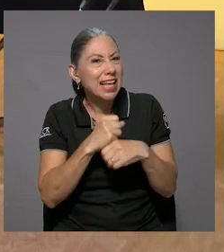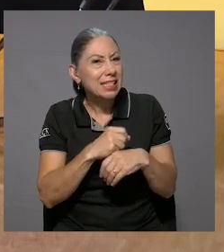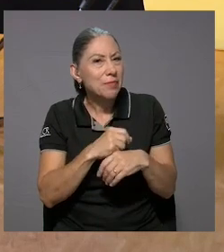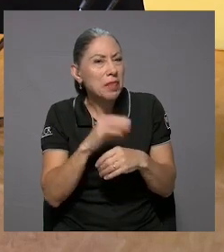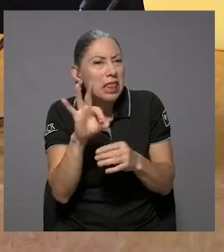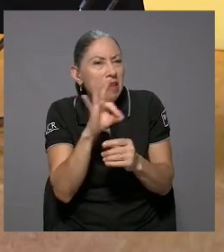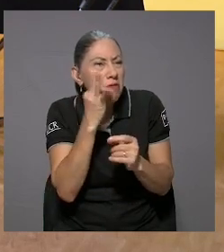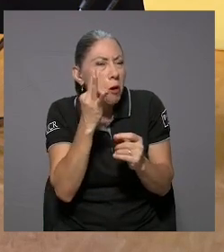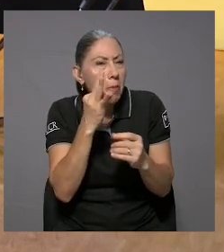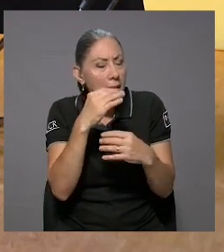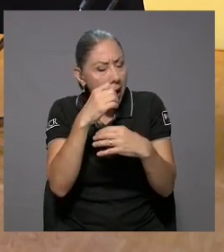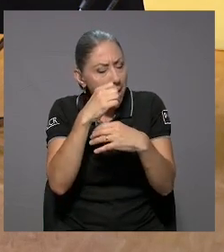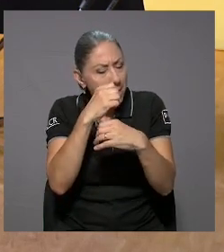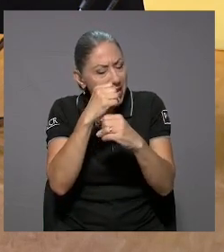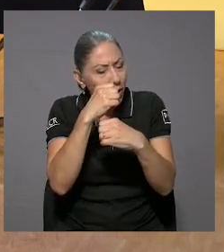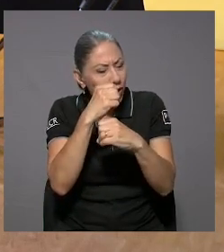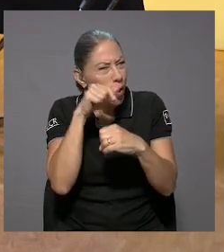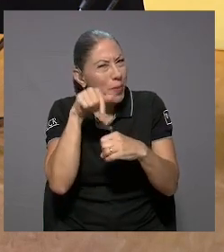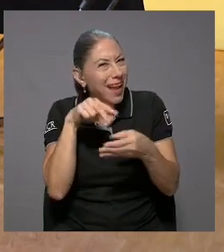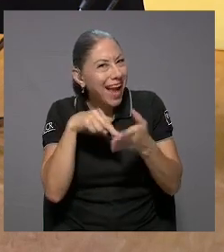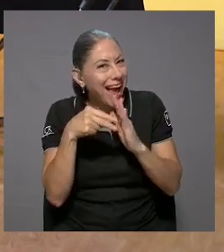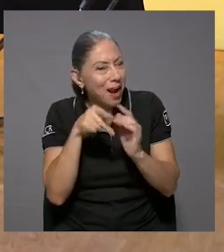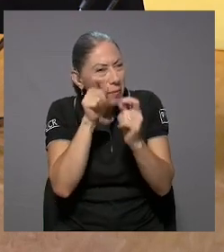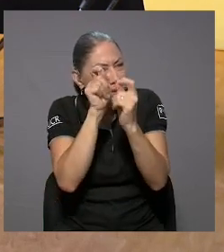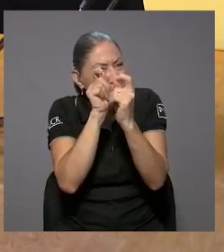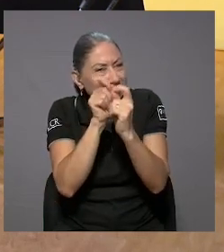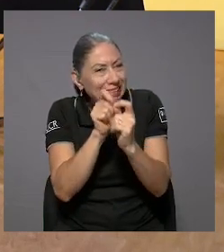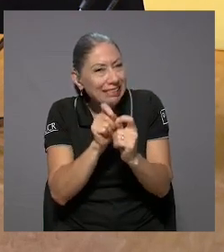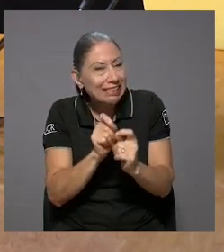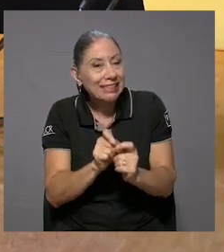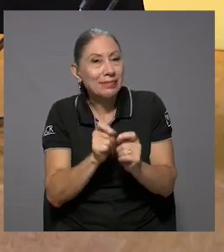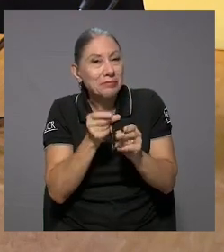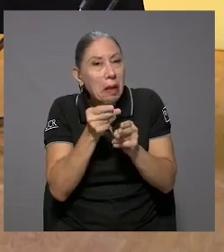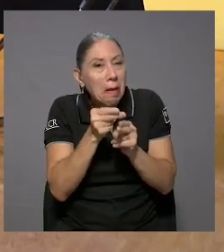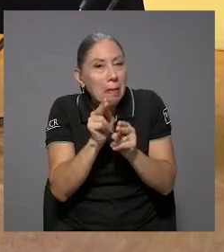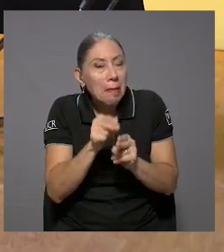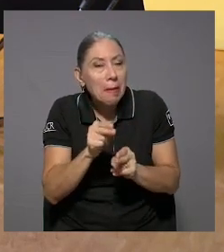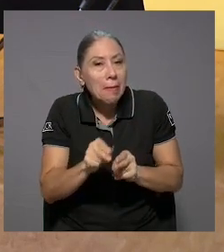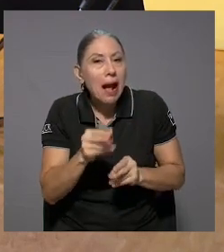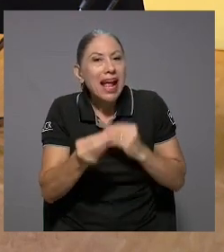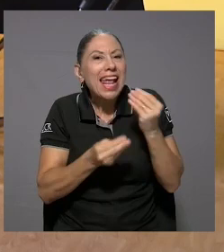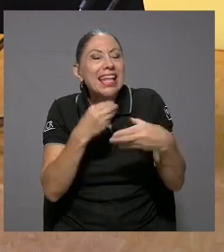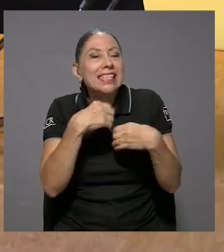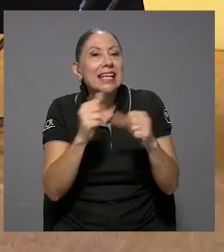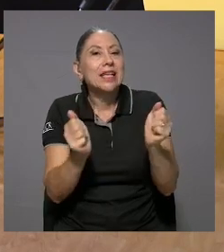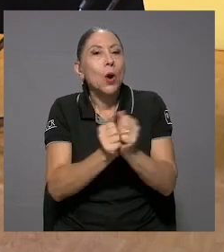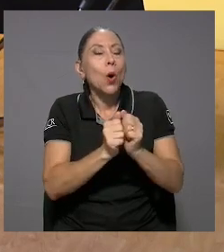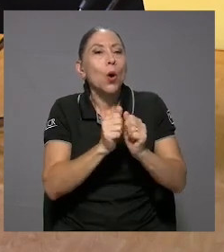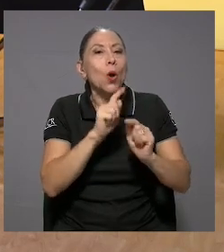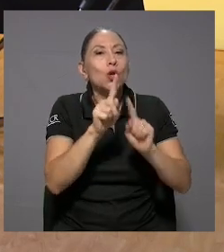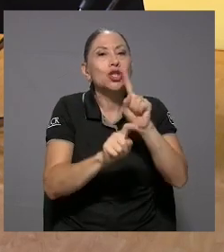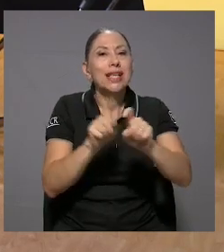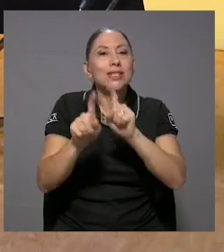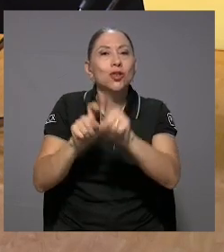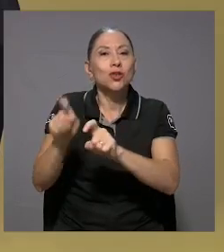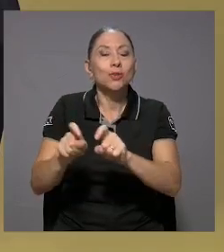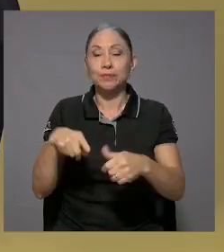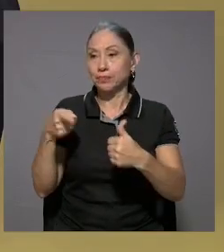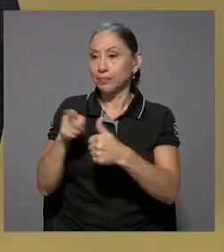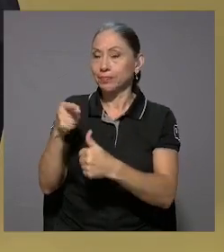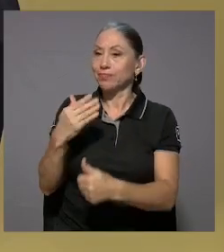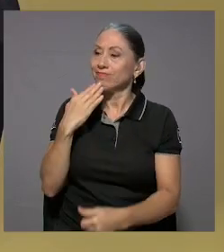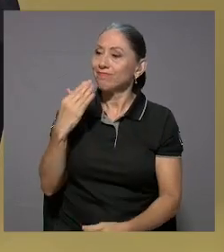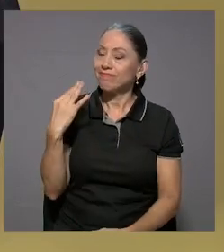microscópicamente, y por microscópicamente lo que quiero decir es en áreas pequeñas con los censos. Bueno, primero muchas